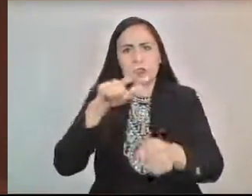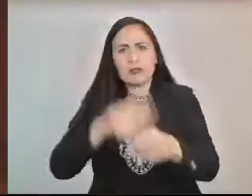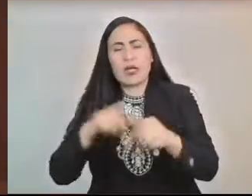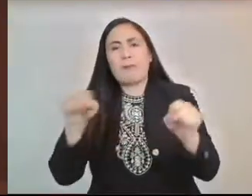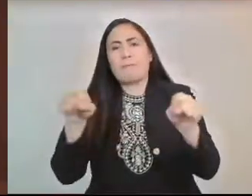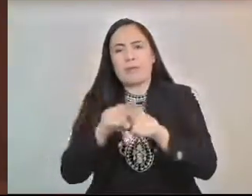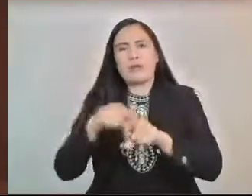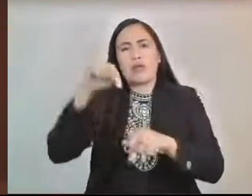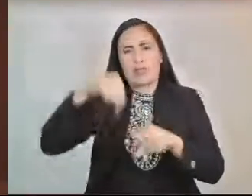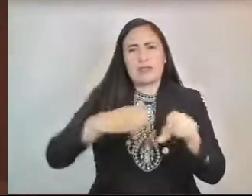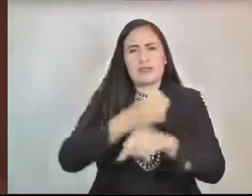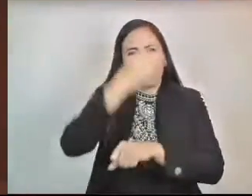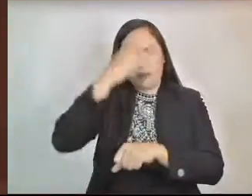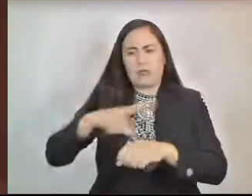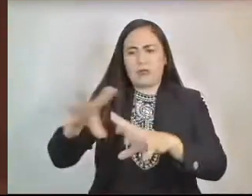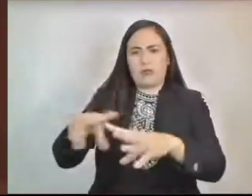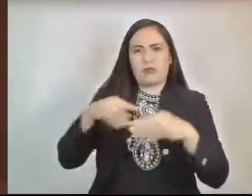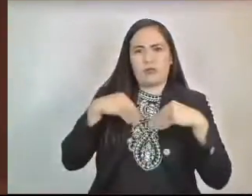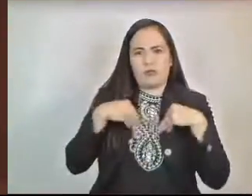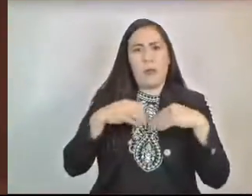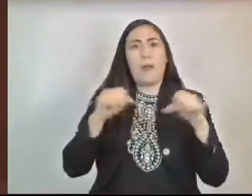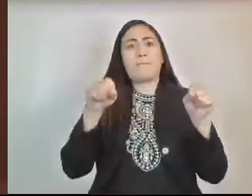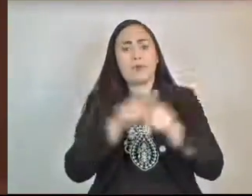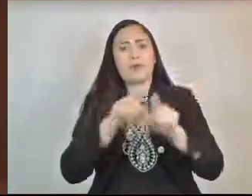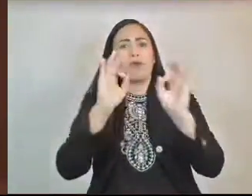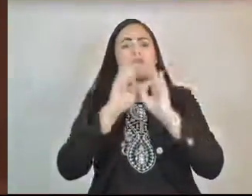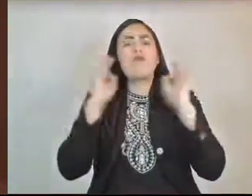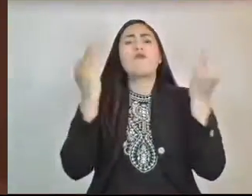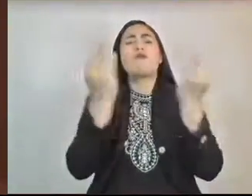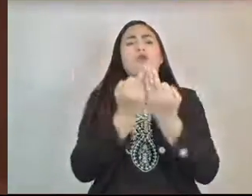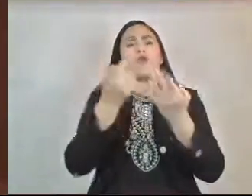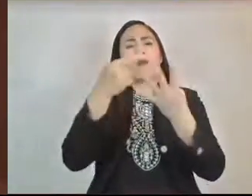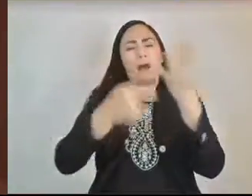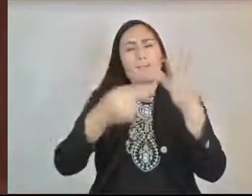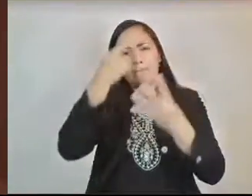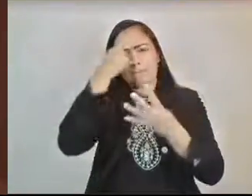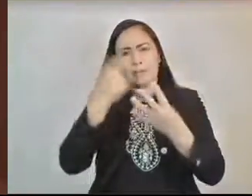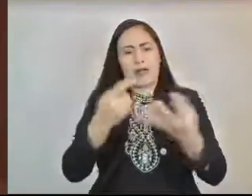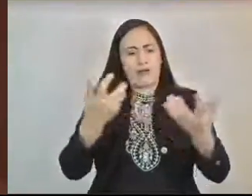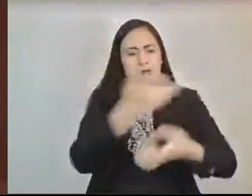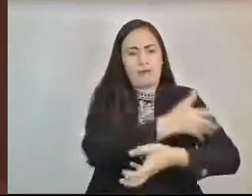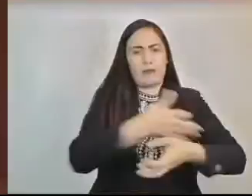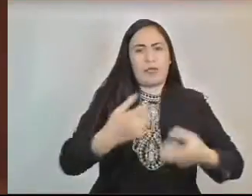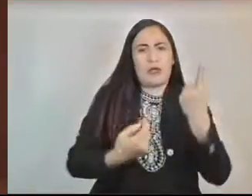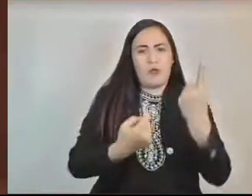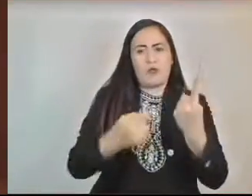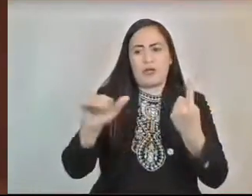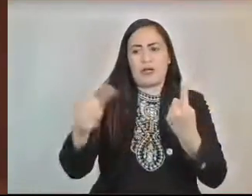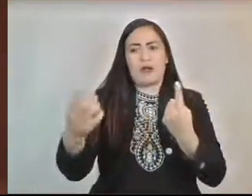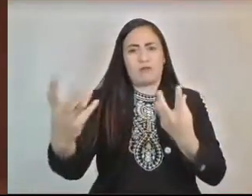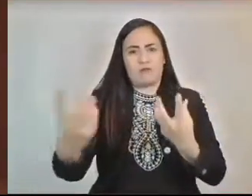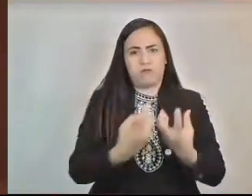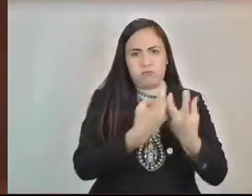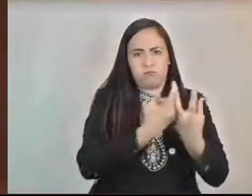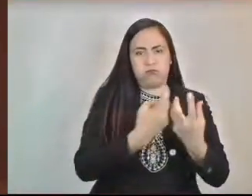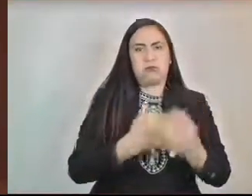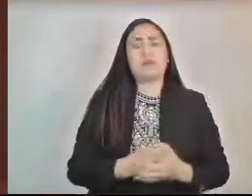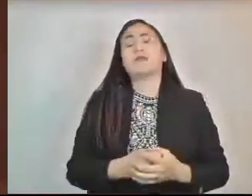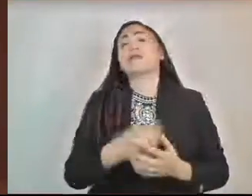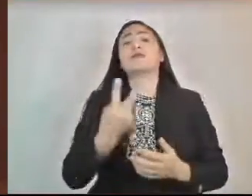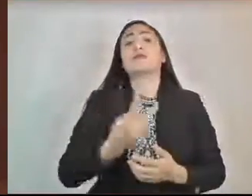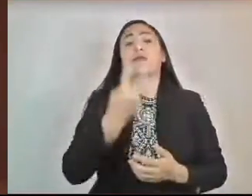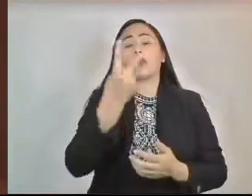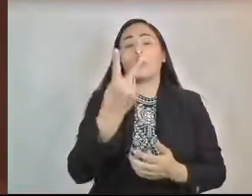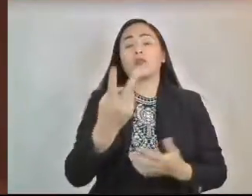de México, así como el modelo de procedimiento de acogimiento familiar. 2. Es indispensable la